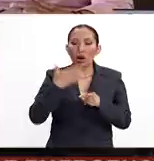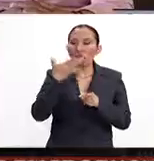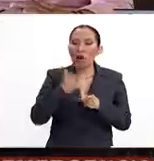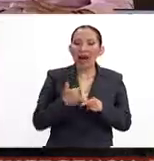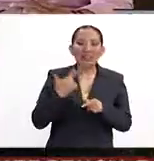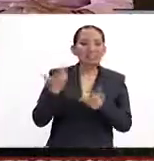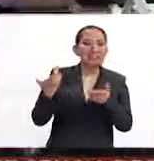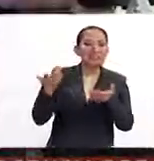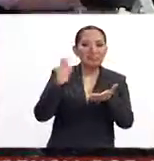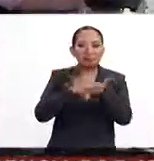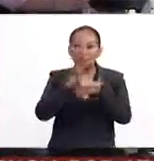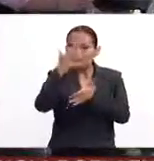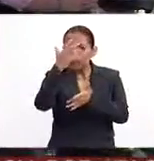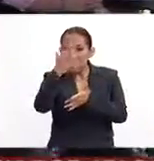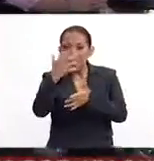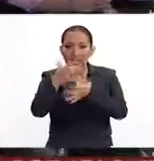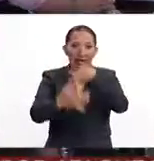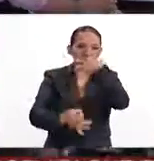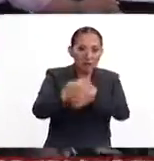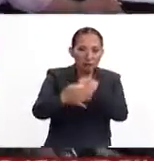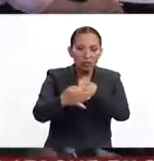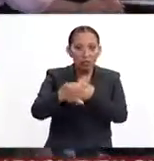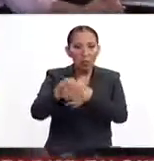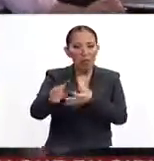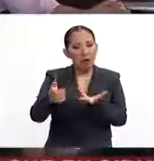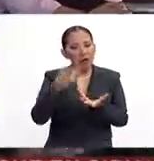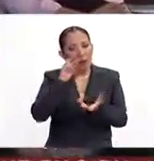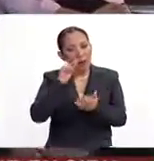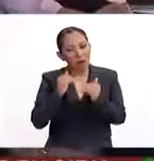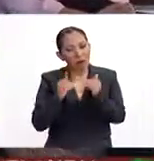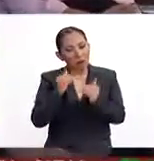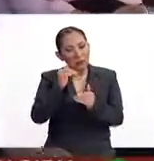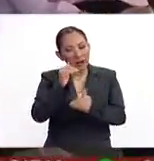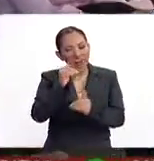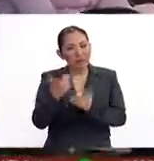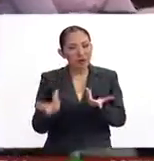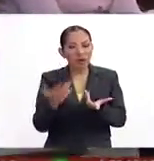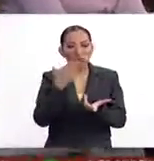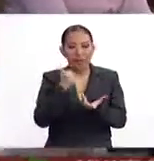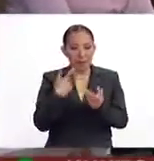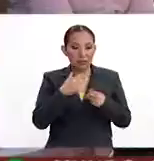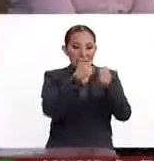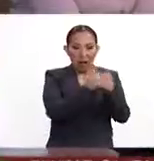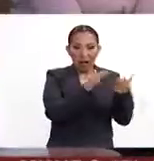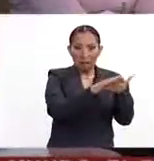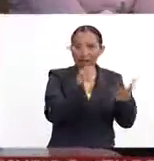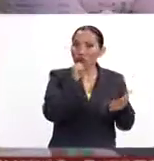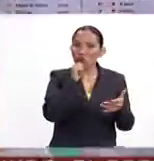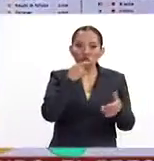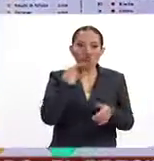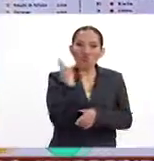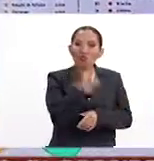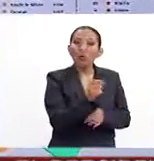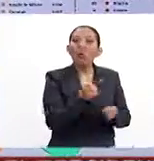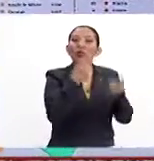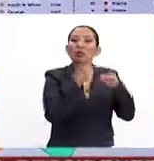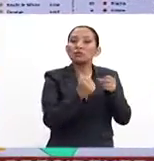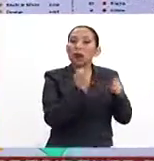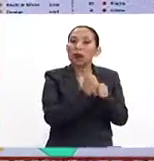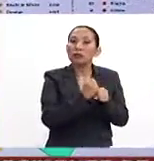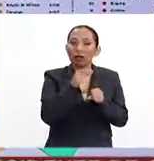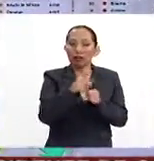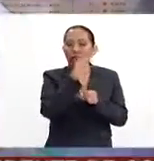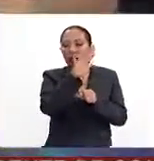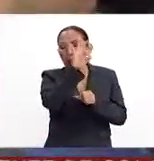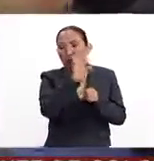y al sistema judicial, vemos que la tasa de presos sin condena disminuyó un 13%, lo cual es